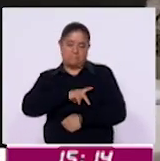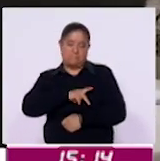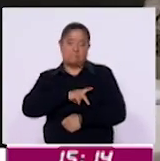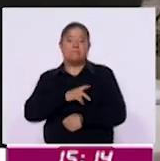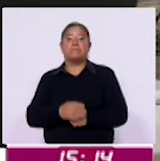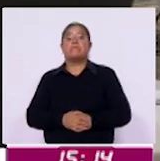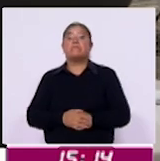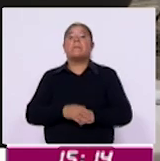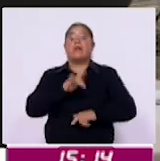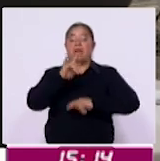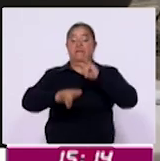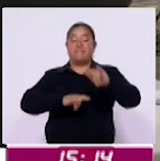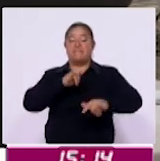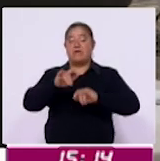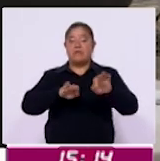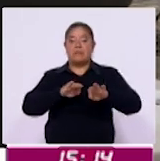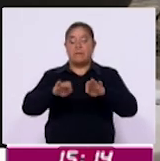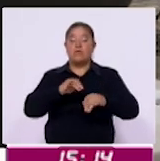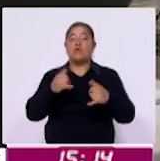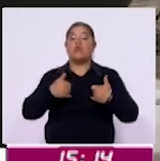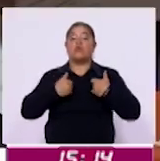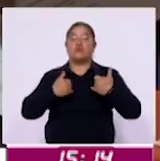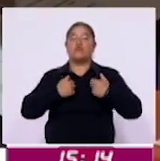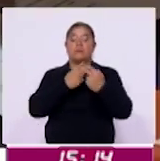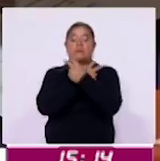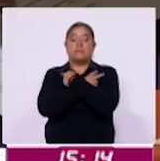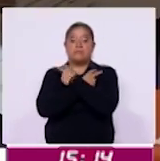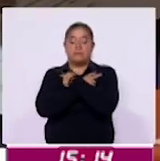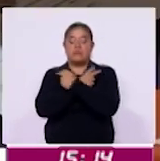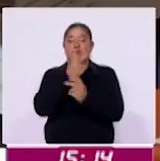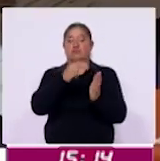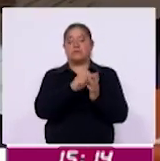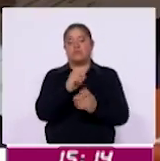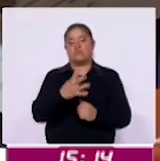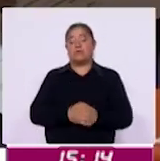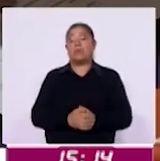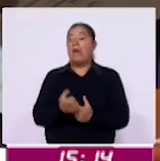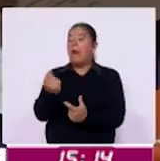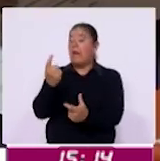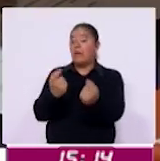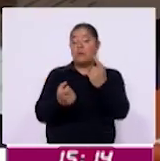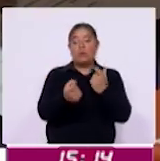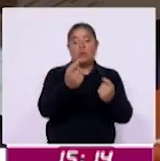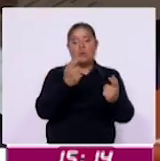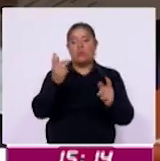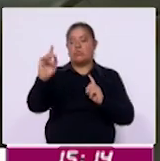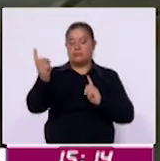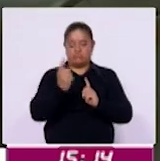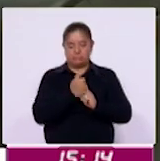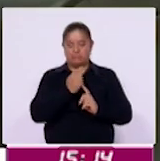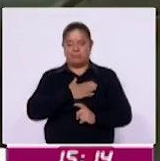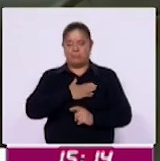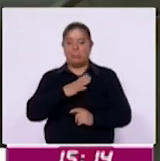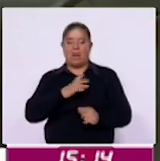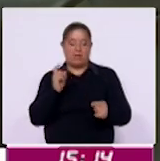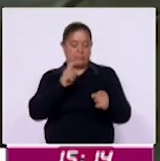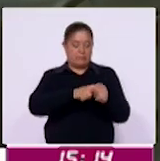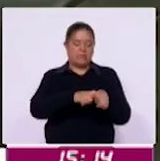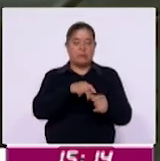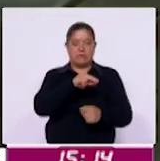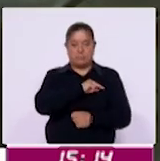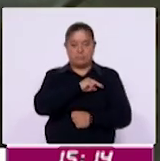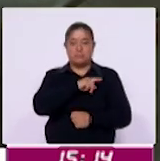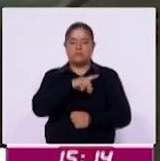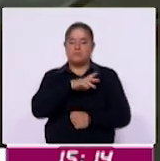primera Feria del Empleo Jóvenes en Verano 2024. Algunos estudiantes se acercaron para vincularse con la iniciativa privada y realizar